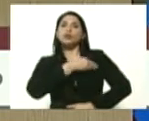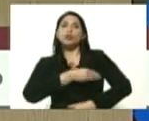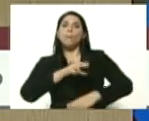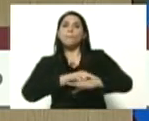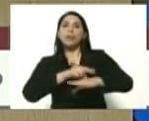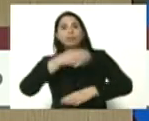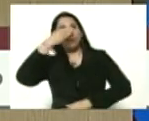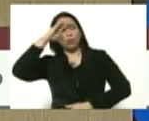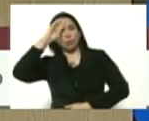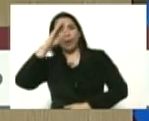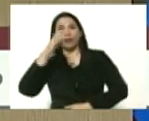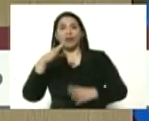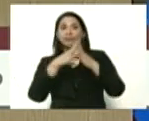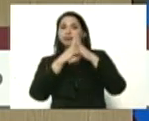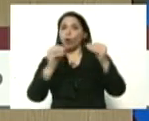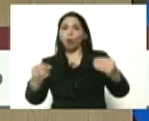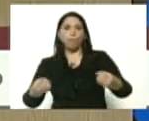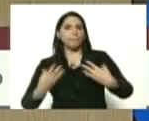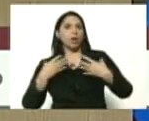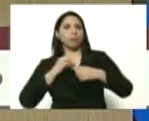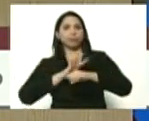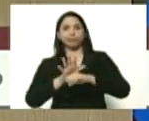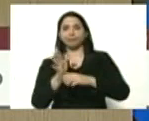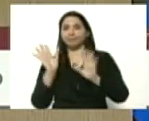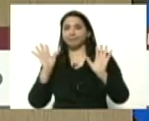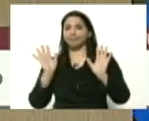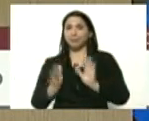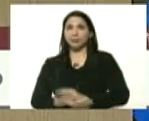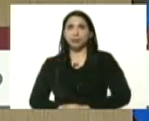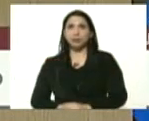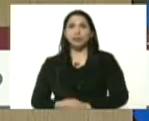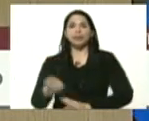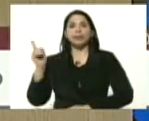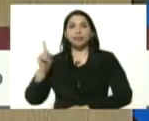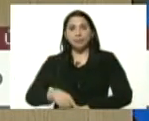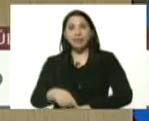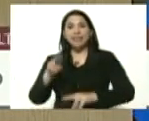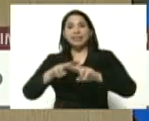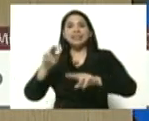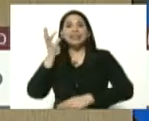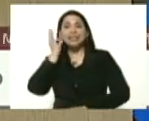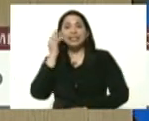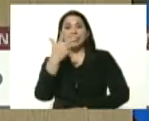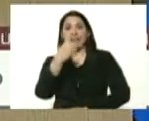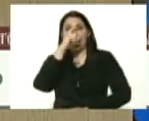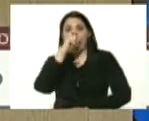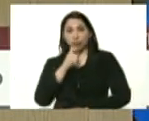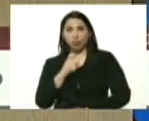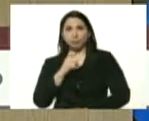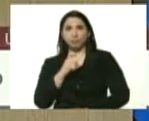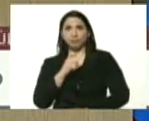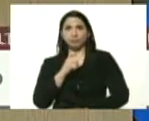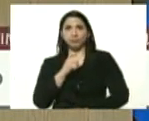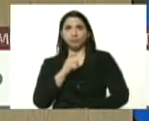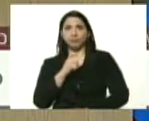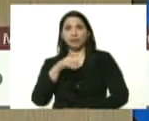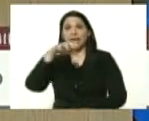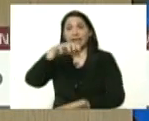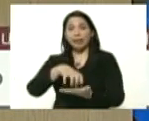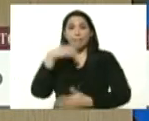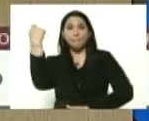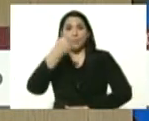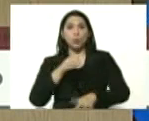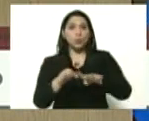resultaron contagiados por COVID-19. Tenemos el caso también de una niña de 3 años de edad del estado